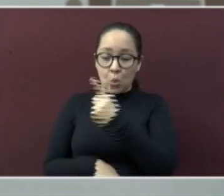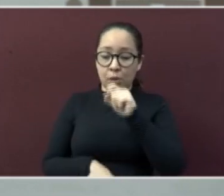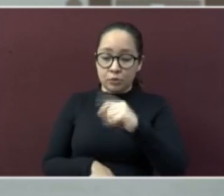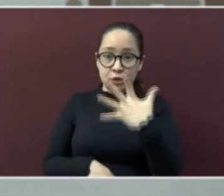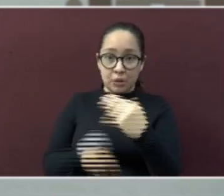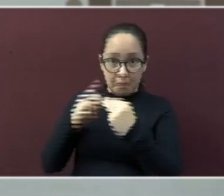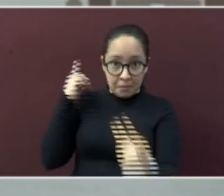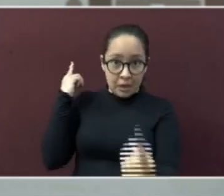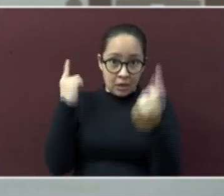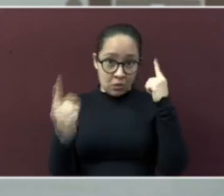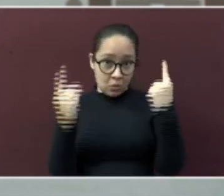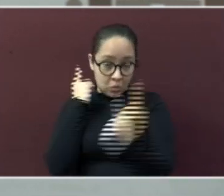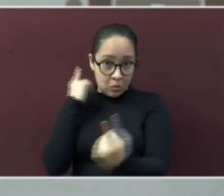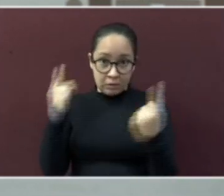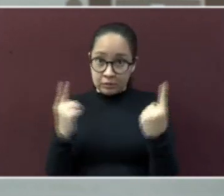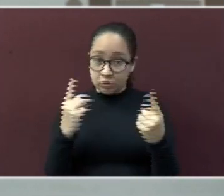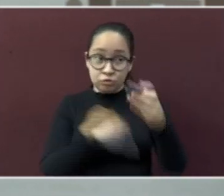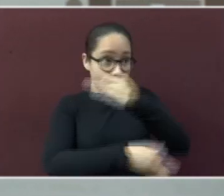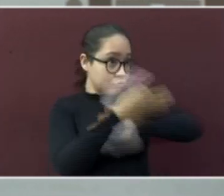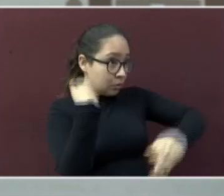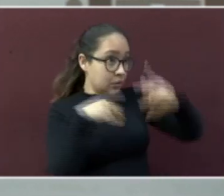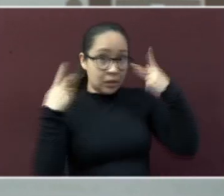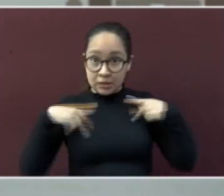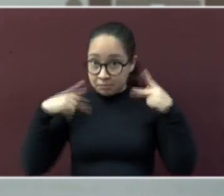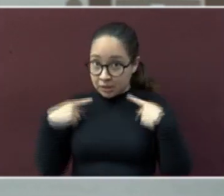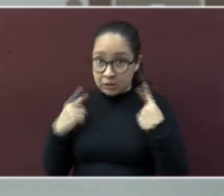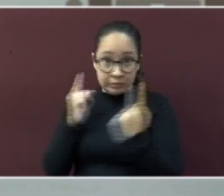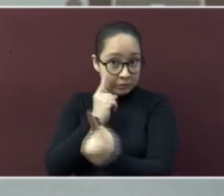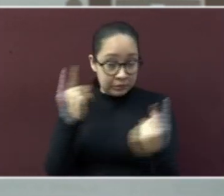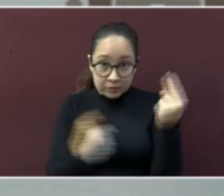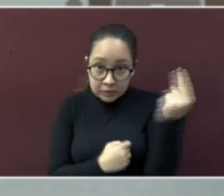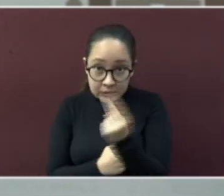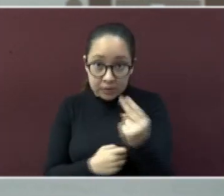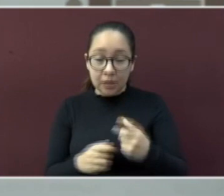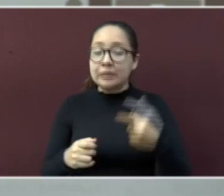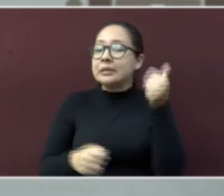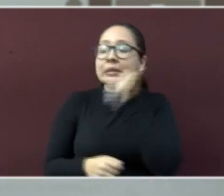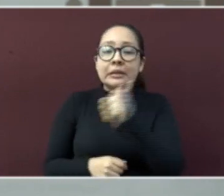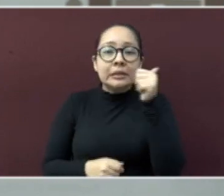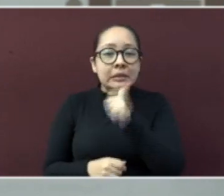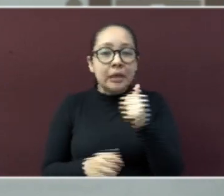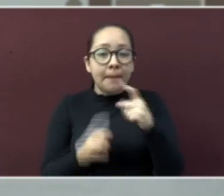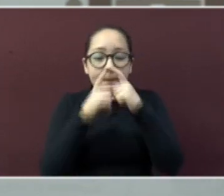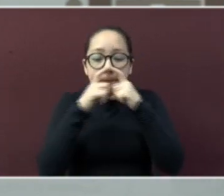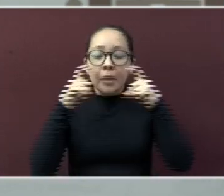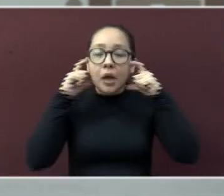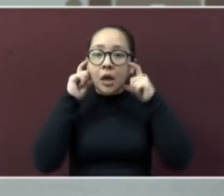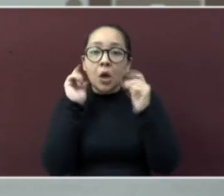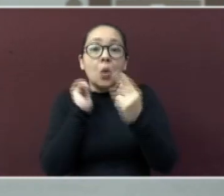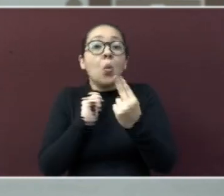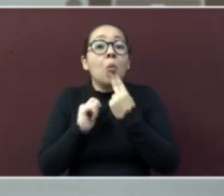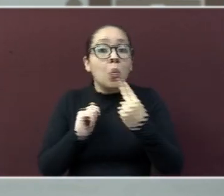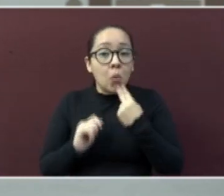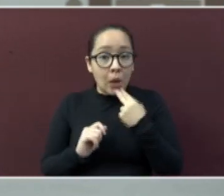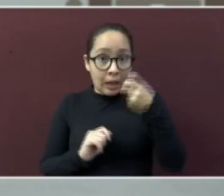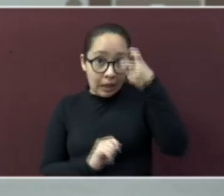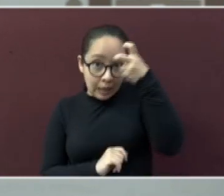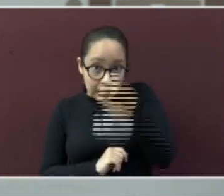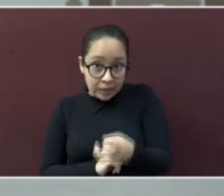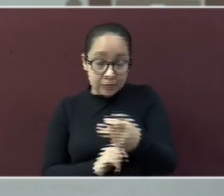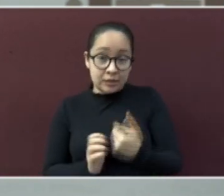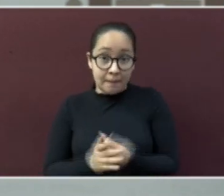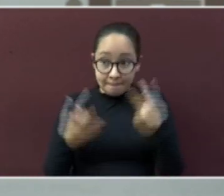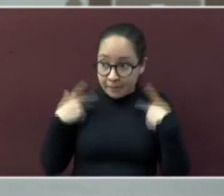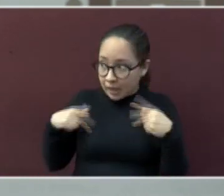tosan o estornuden sino de manera general utilizar mascarilla ésta puede ayudar a prevenir que las personas que